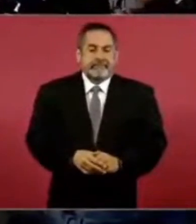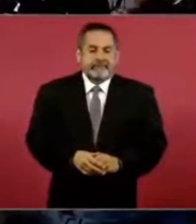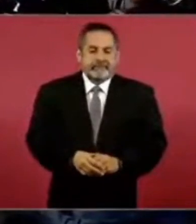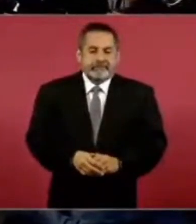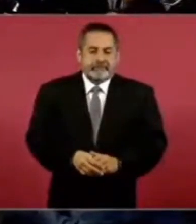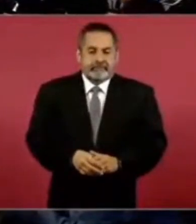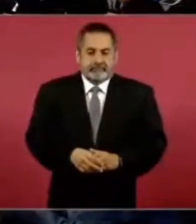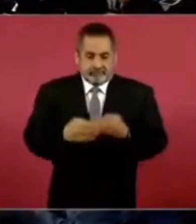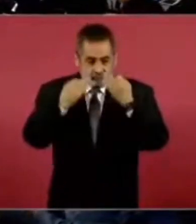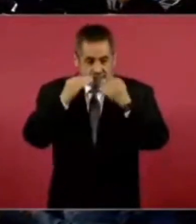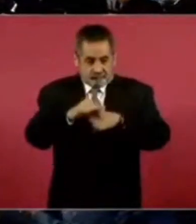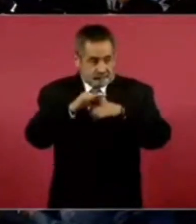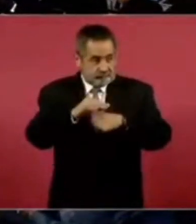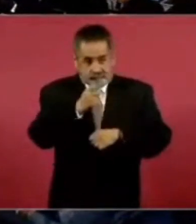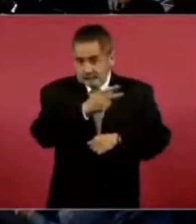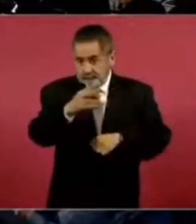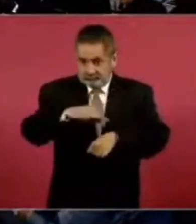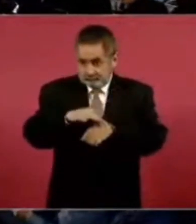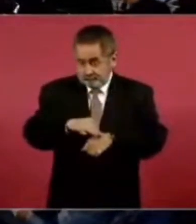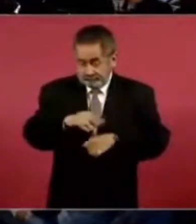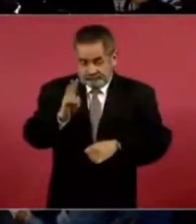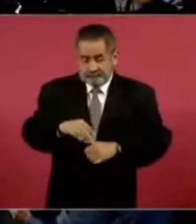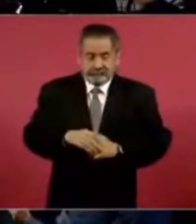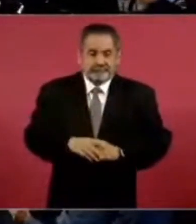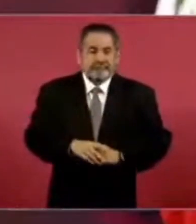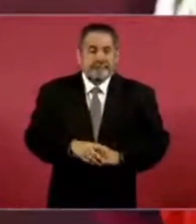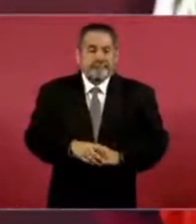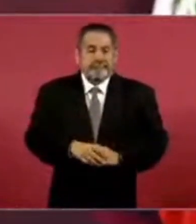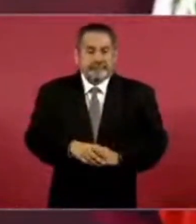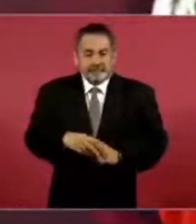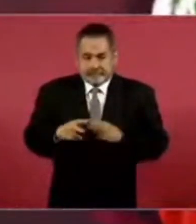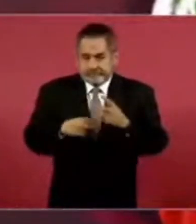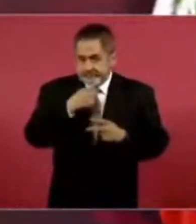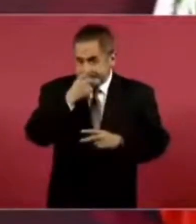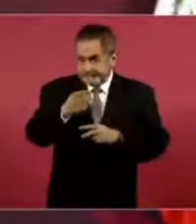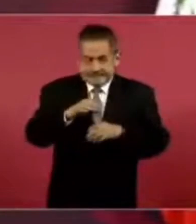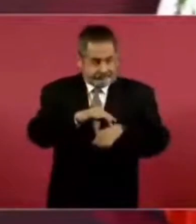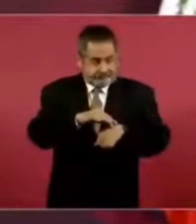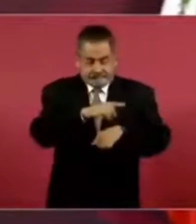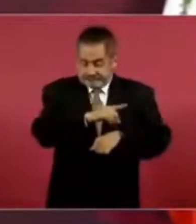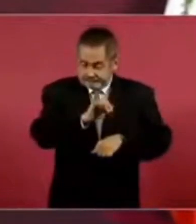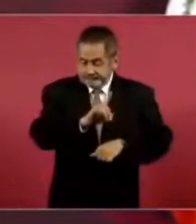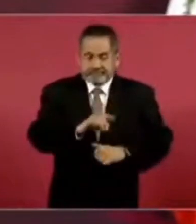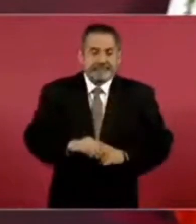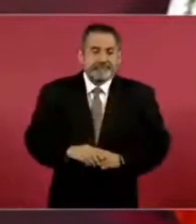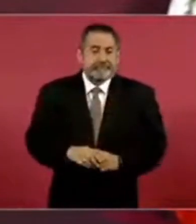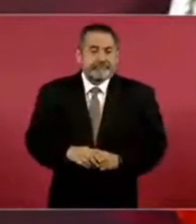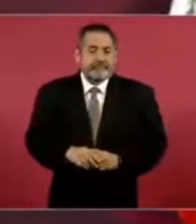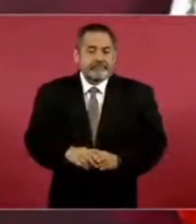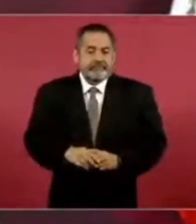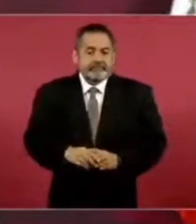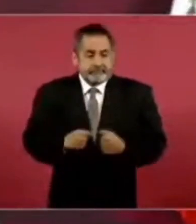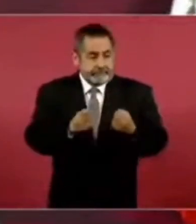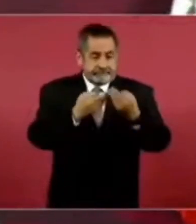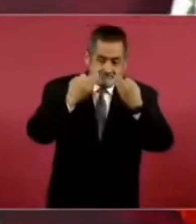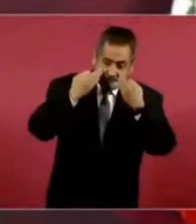les consta, esto que voy a decir, hay